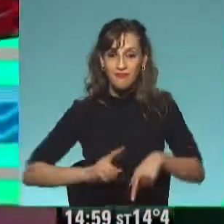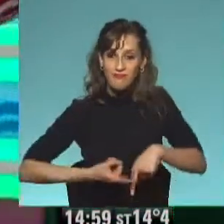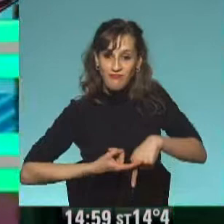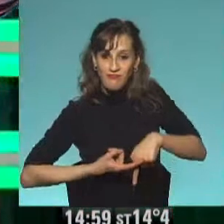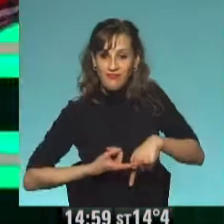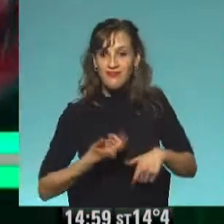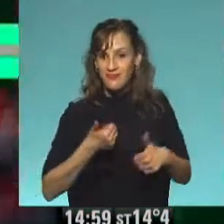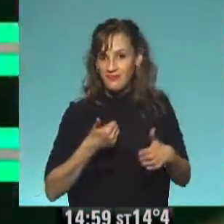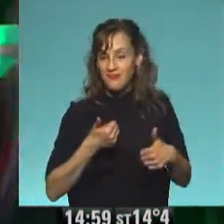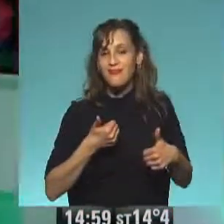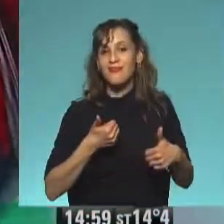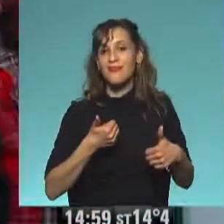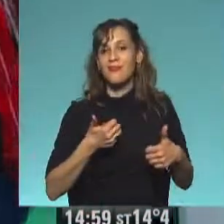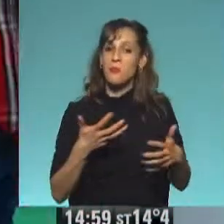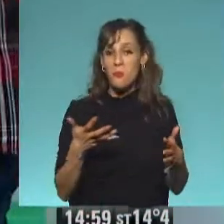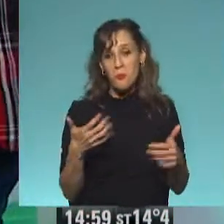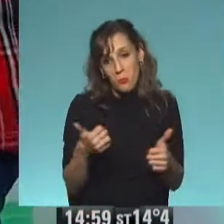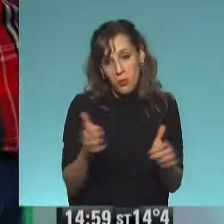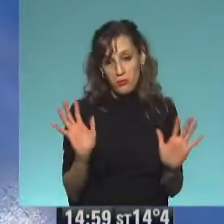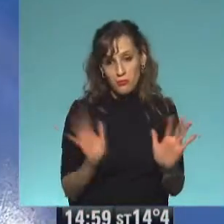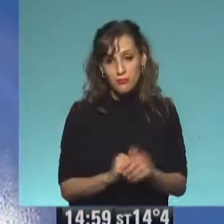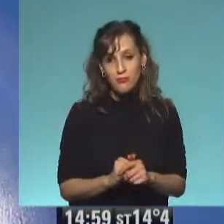con el que me salió